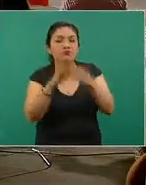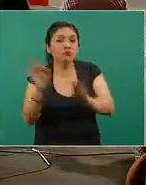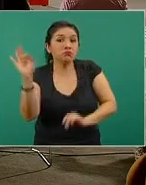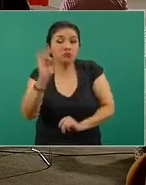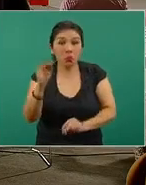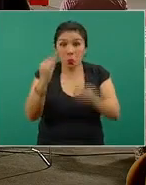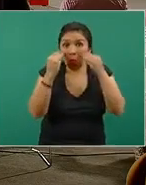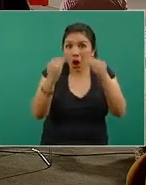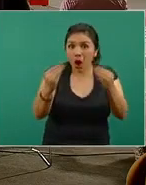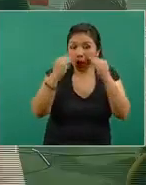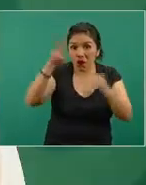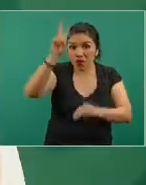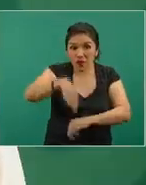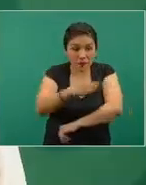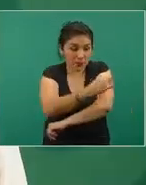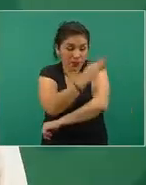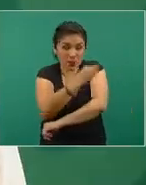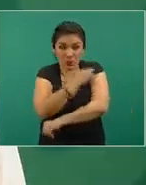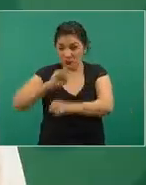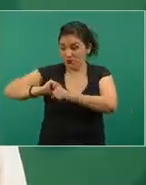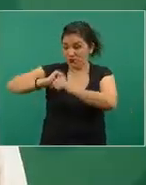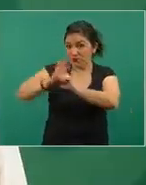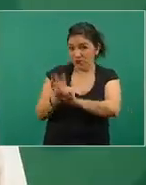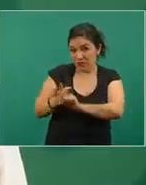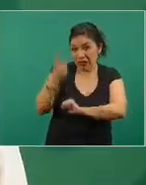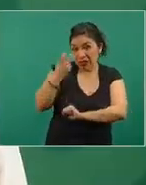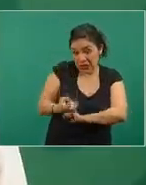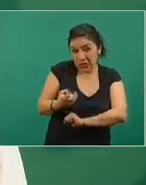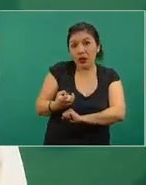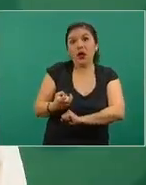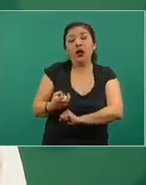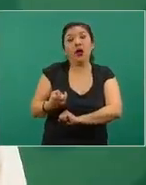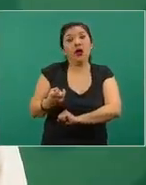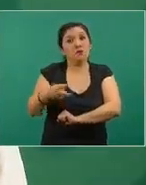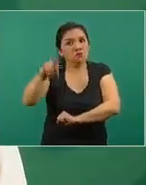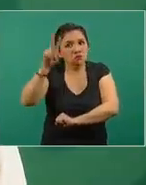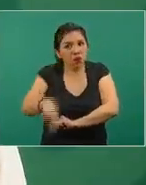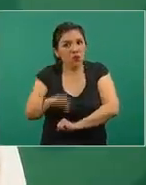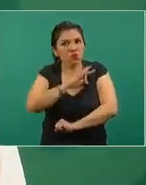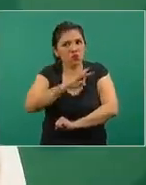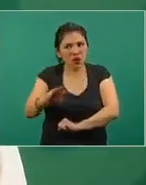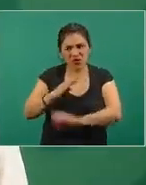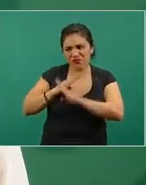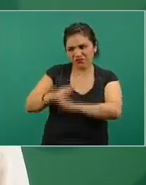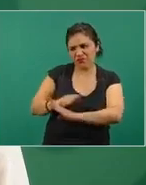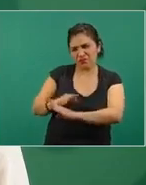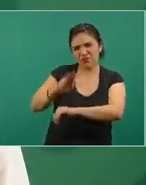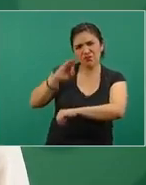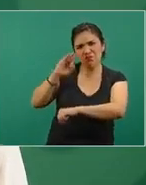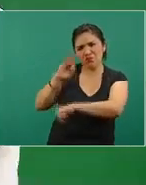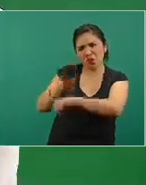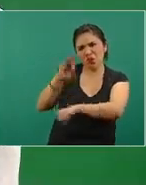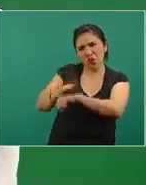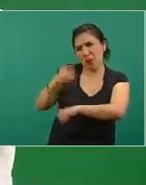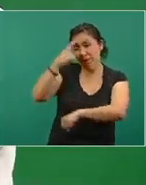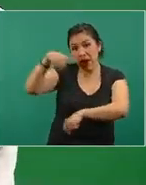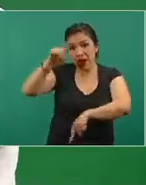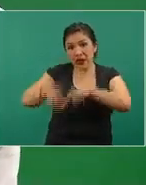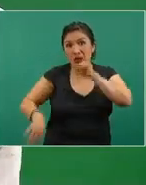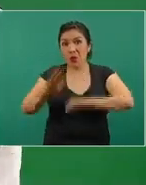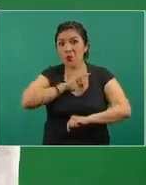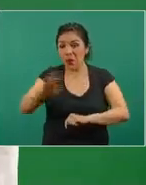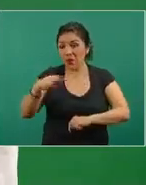las vacunas contra el virus SARS-CoV-2, contra COVID, confieren inmunidad esterilizante, es decir, inhiben la capacidad